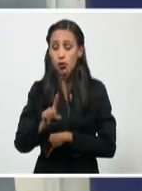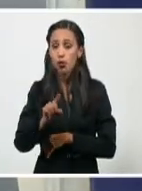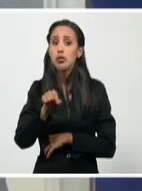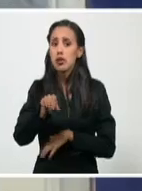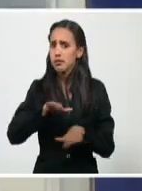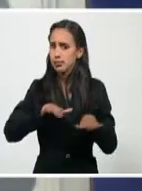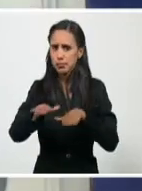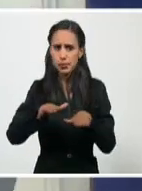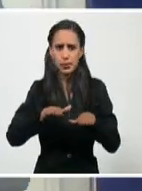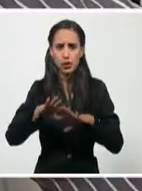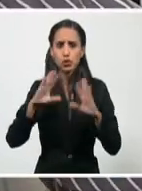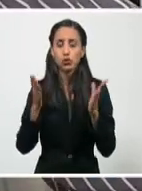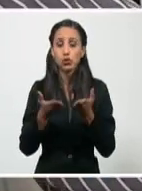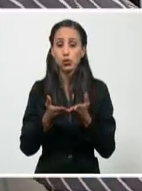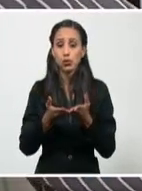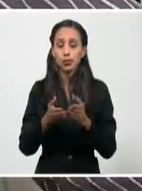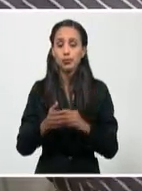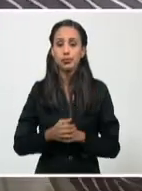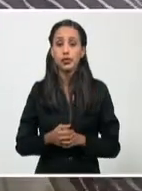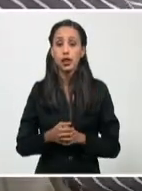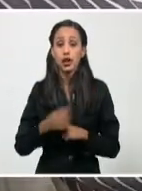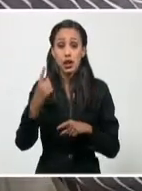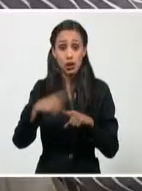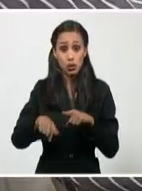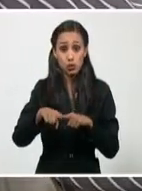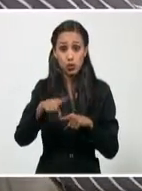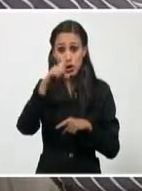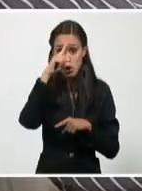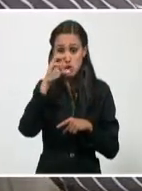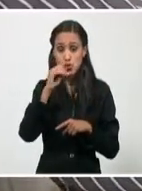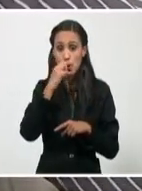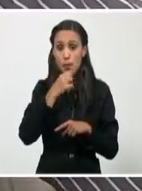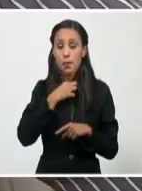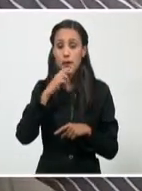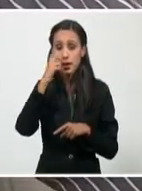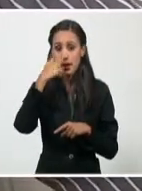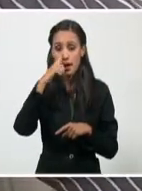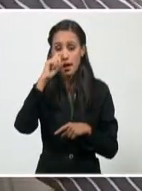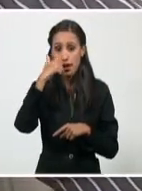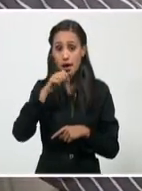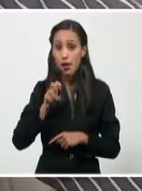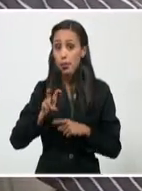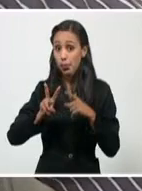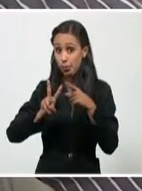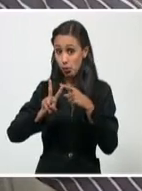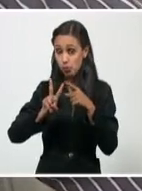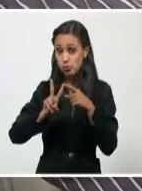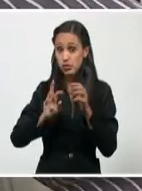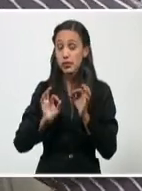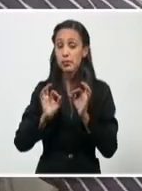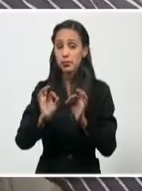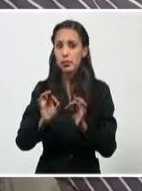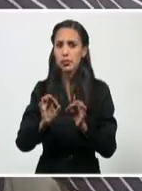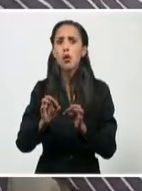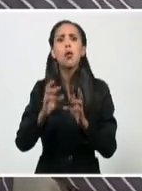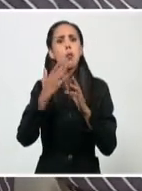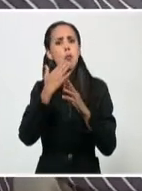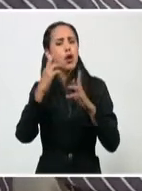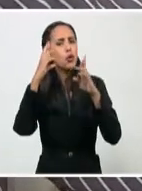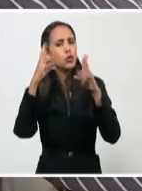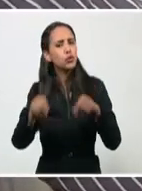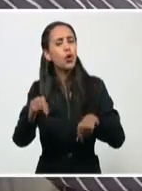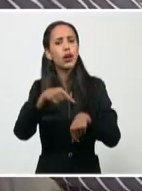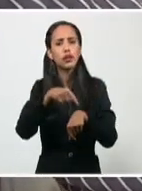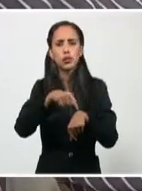también. Con respecto a Soberana 2, que es la vacuna conjugada, vacuna que ha dado también muy buen resultado, que está en este